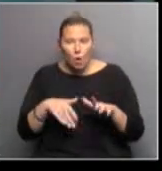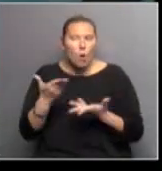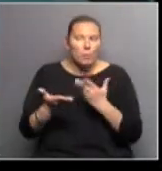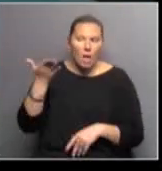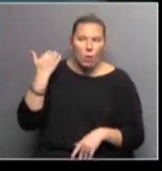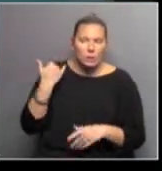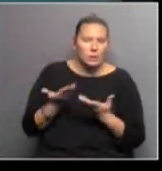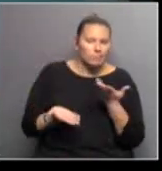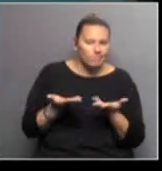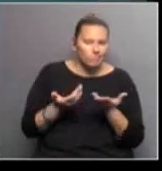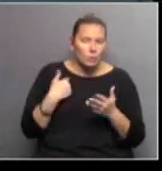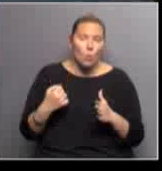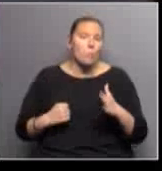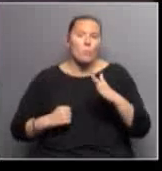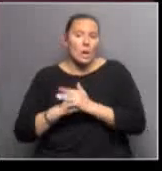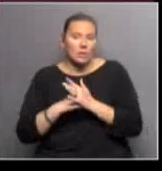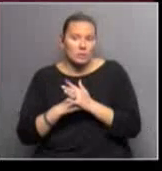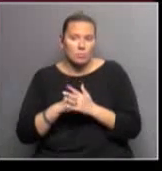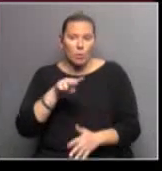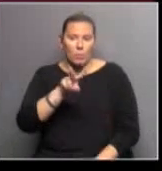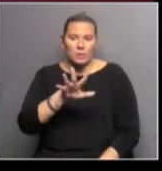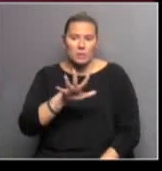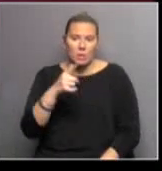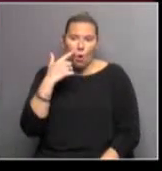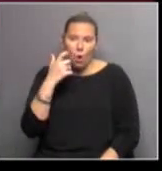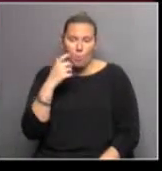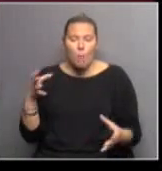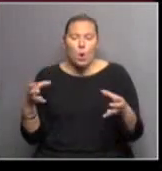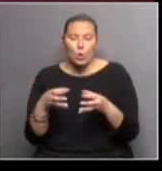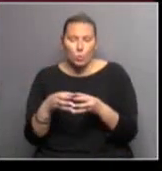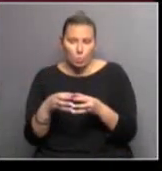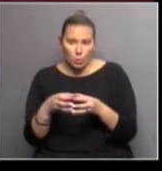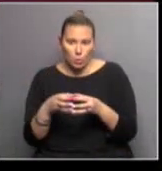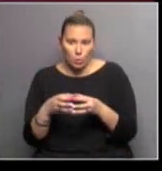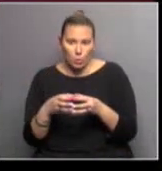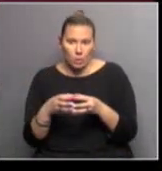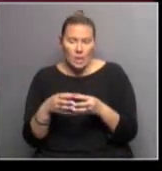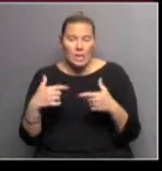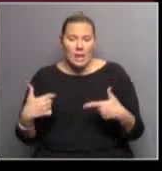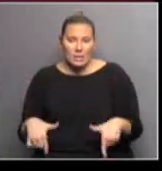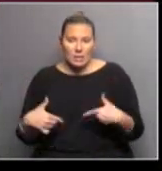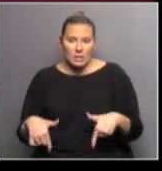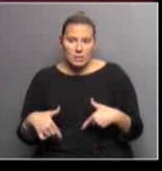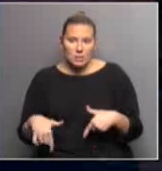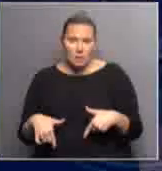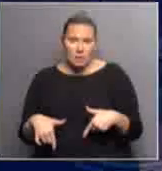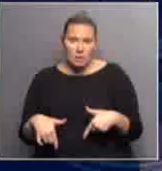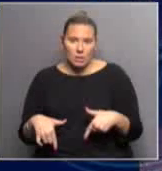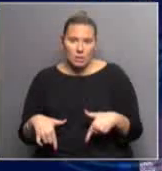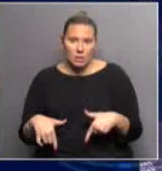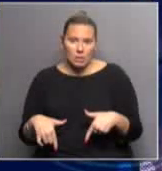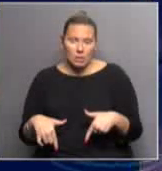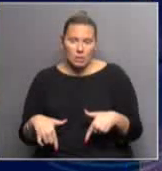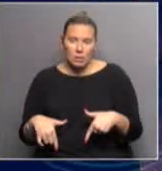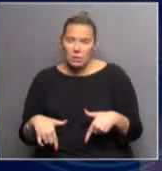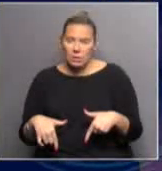Bueno, nosotros tenemos un límite de 25 varones por grupo y en la Intendencia de Montevideo solamente tenemos un cupo